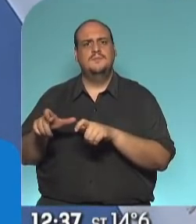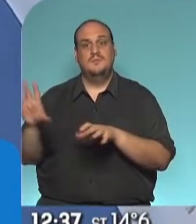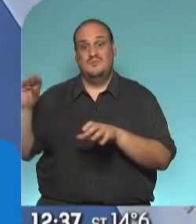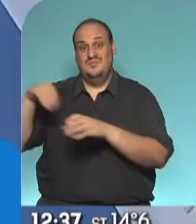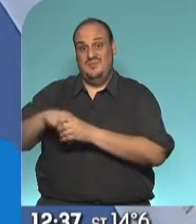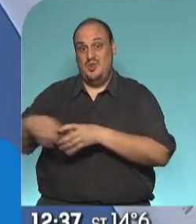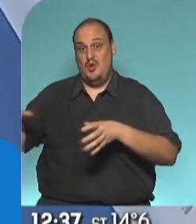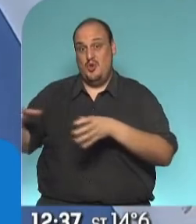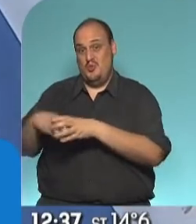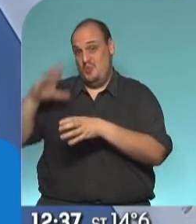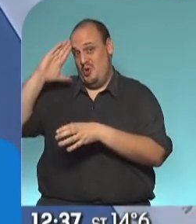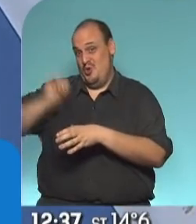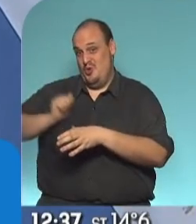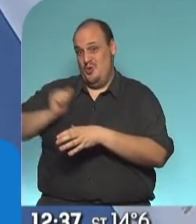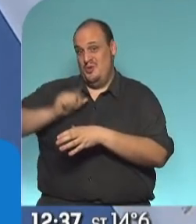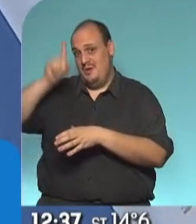granaderos.